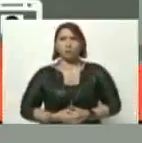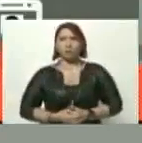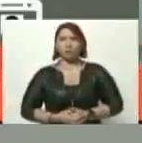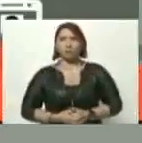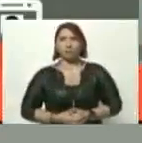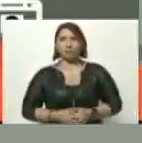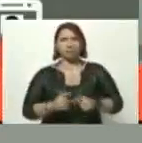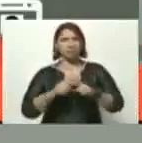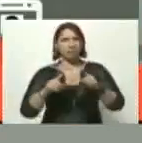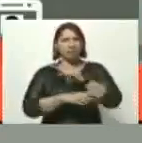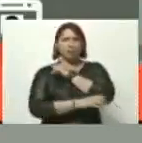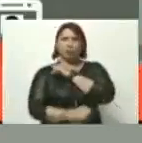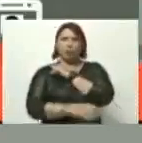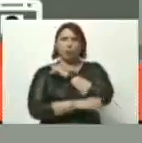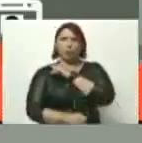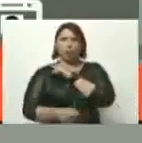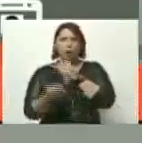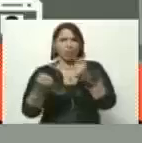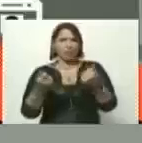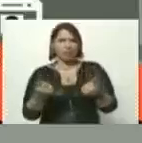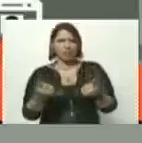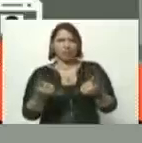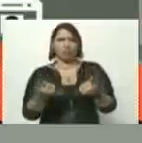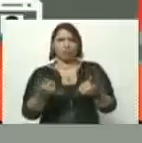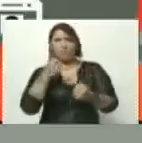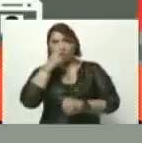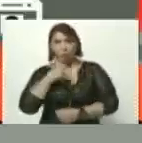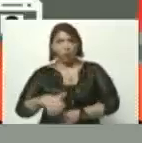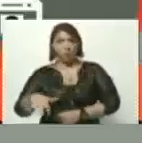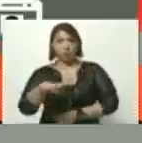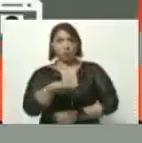para robarse los recursos del pueblo,